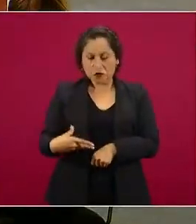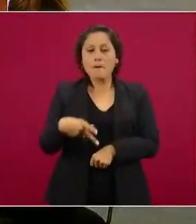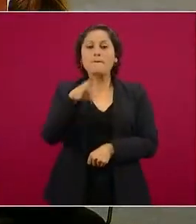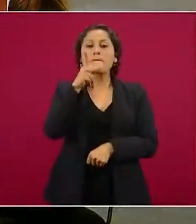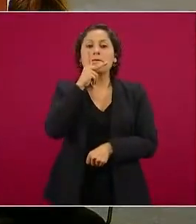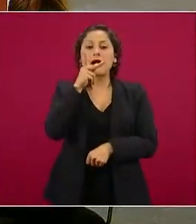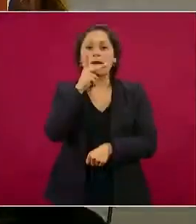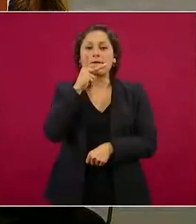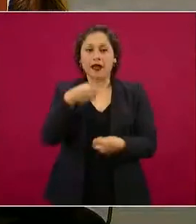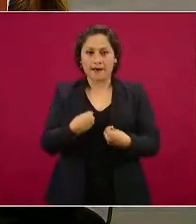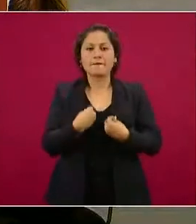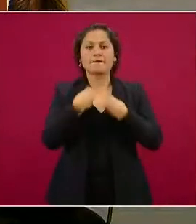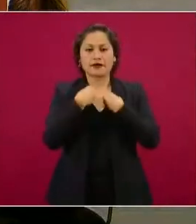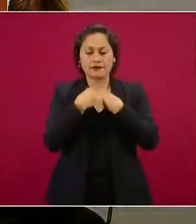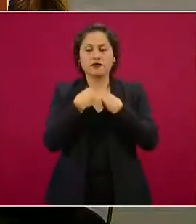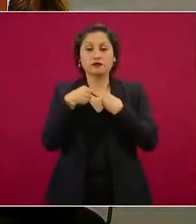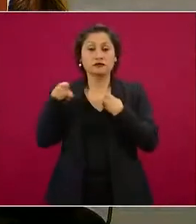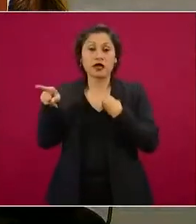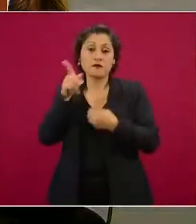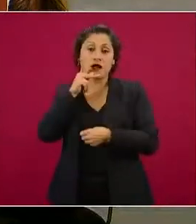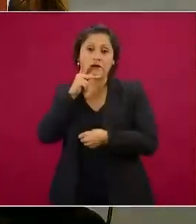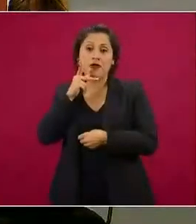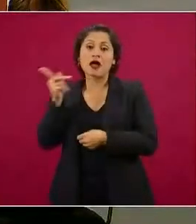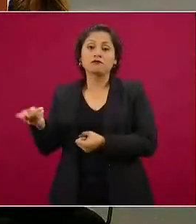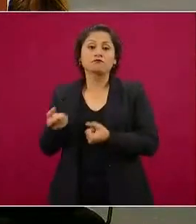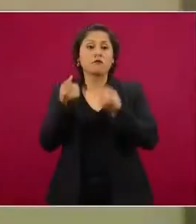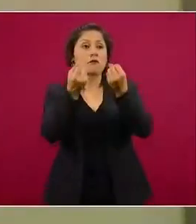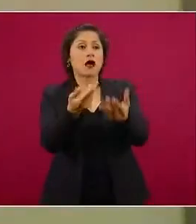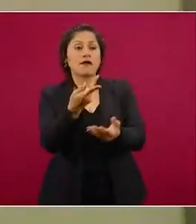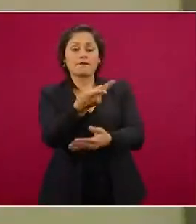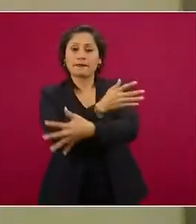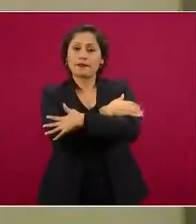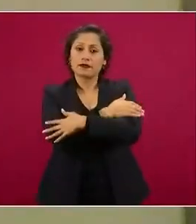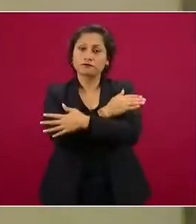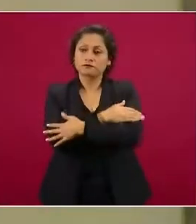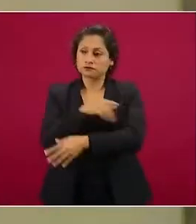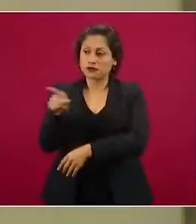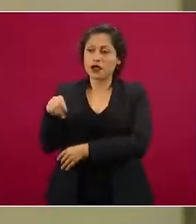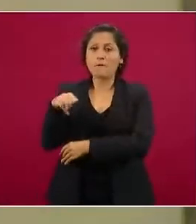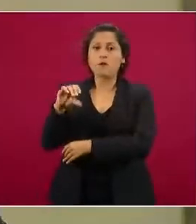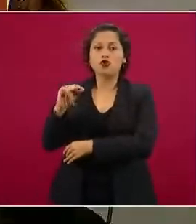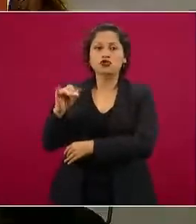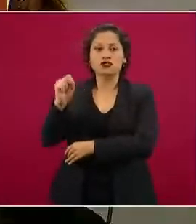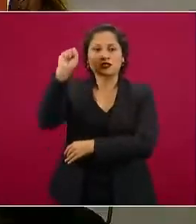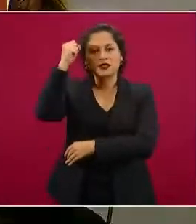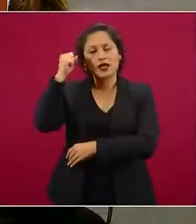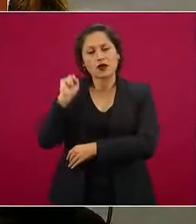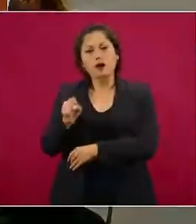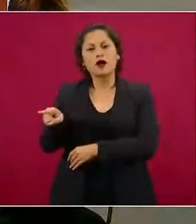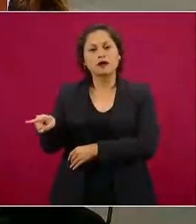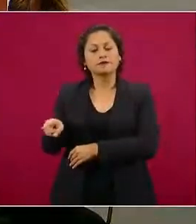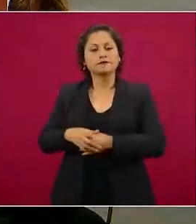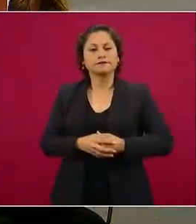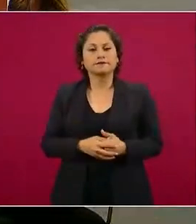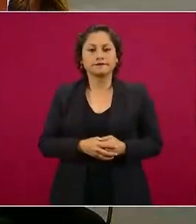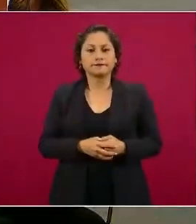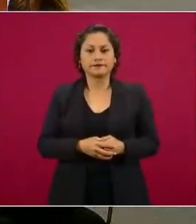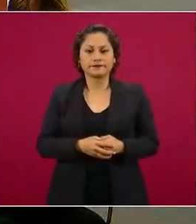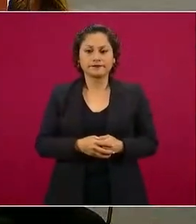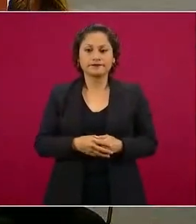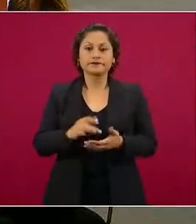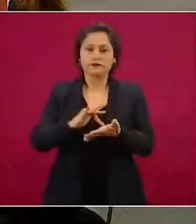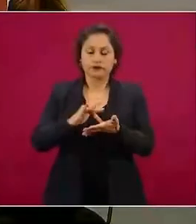de él, que se lo manda con todo el corazón, desde Los Mochis, Sinaloa, don Jesús. Está bien,